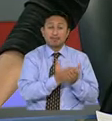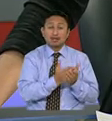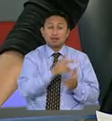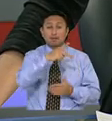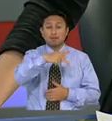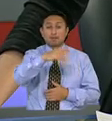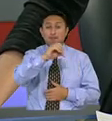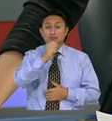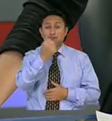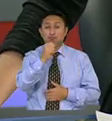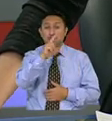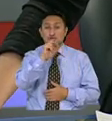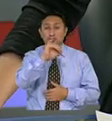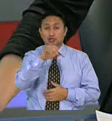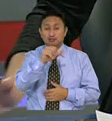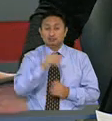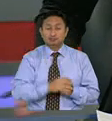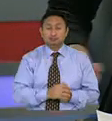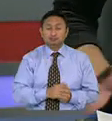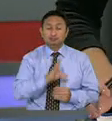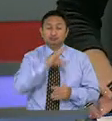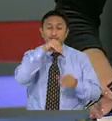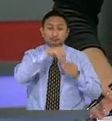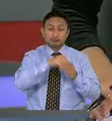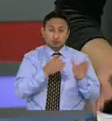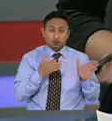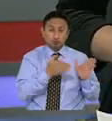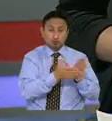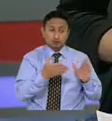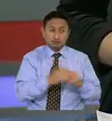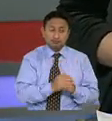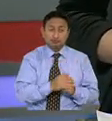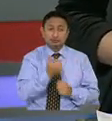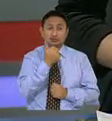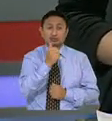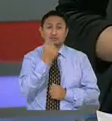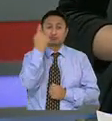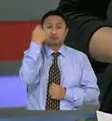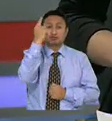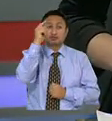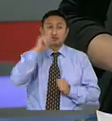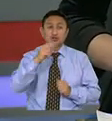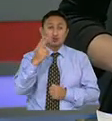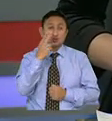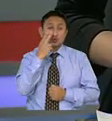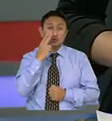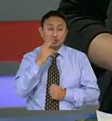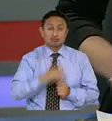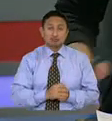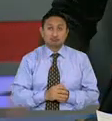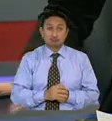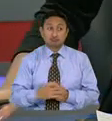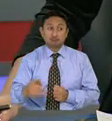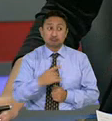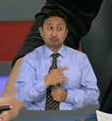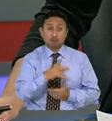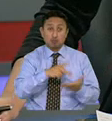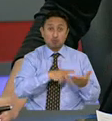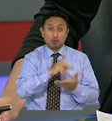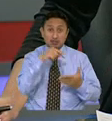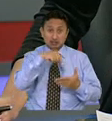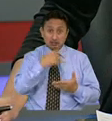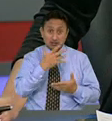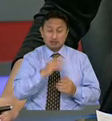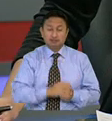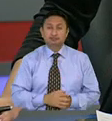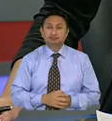de Pozorja. Dentro del contenedor se encontraron más de 10 millones de cigarrillos que no habían sido